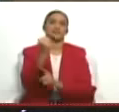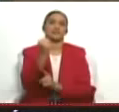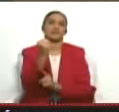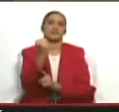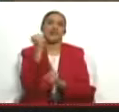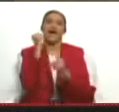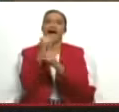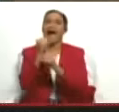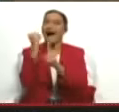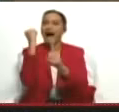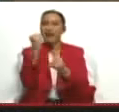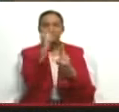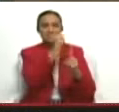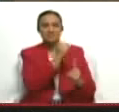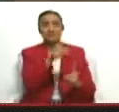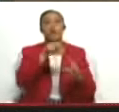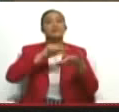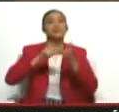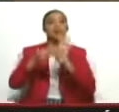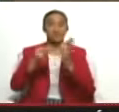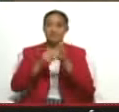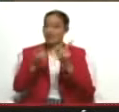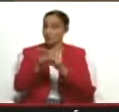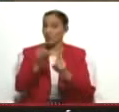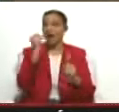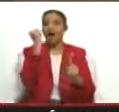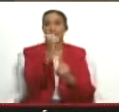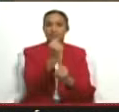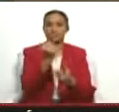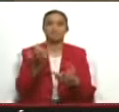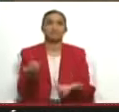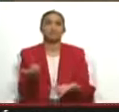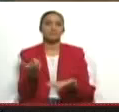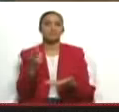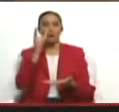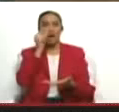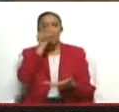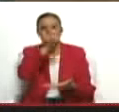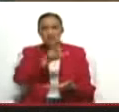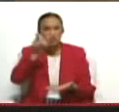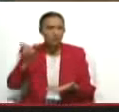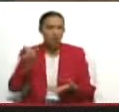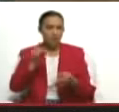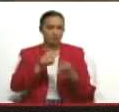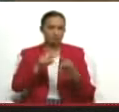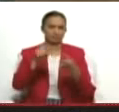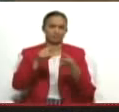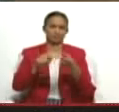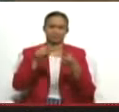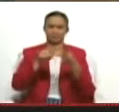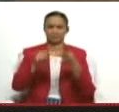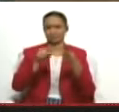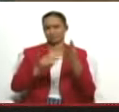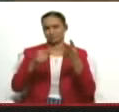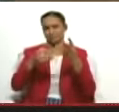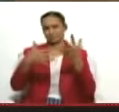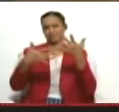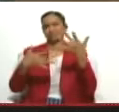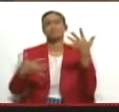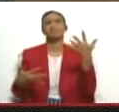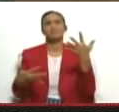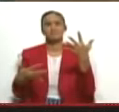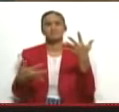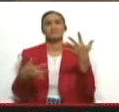nombrado una y otra vez y hay que nombrarlo de Noel Rodríguez de Felipe malaver de Alejandro tejero cuenca de los